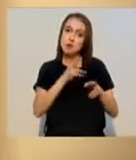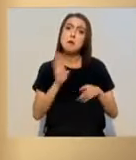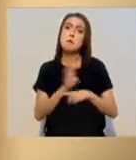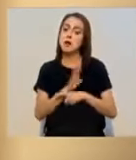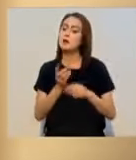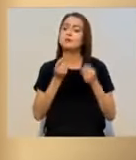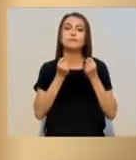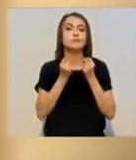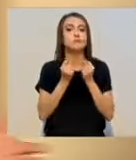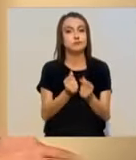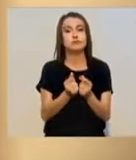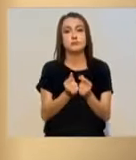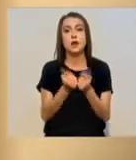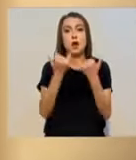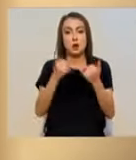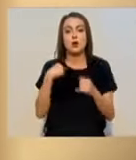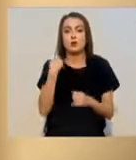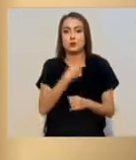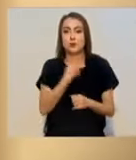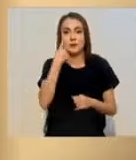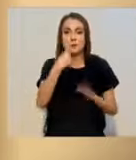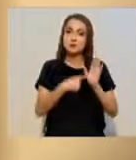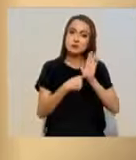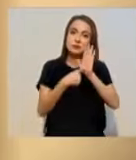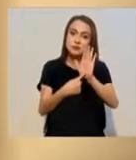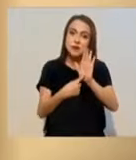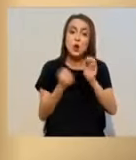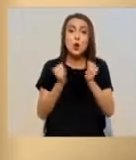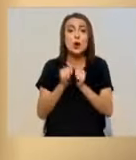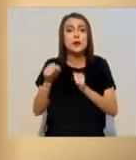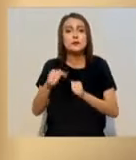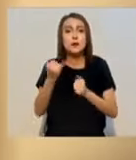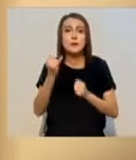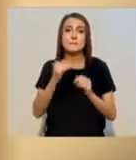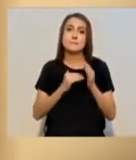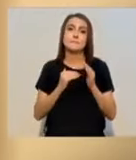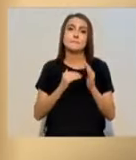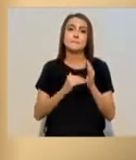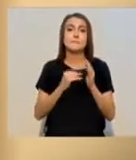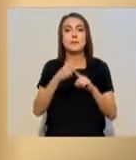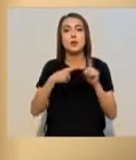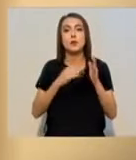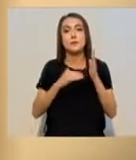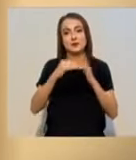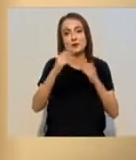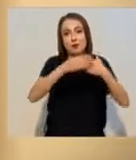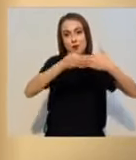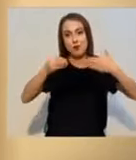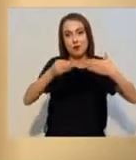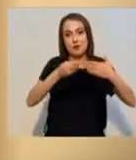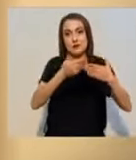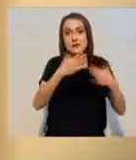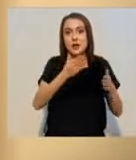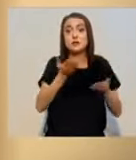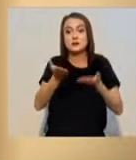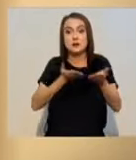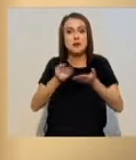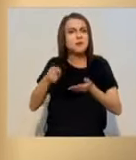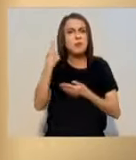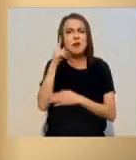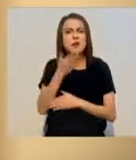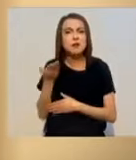inmediata y hoy la estamos viendo materializada con este 500,000 de dólares que